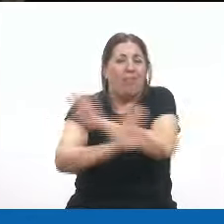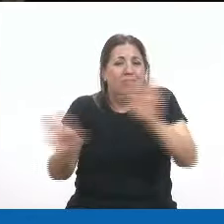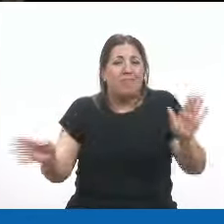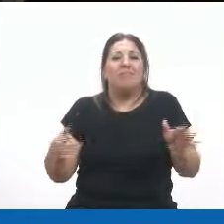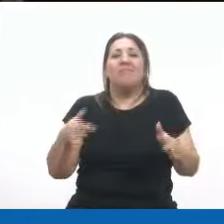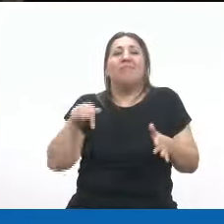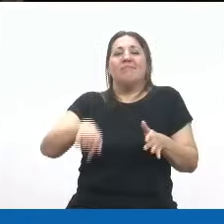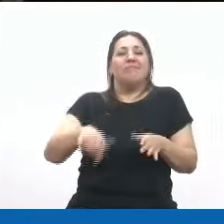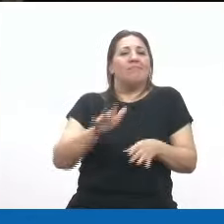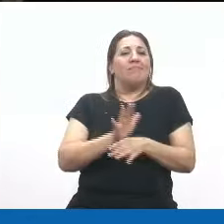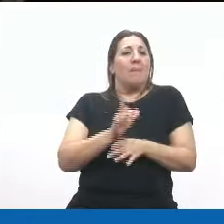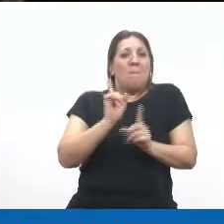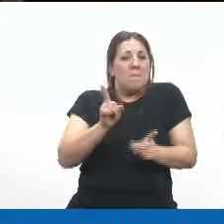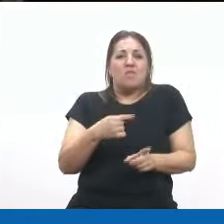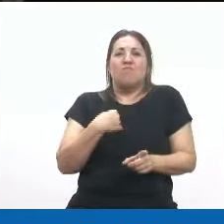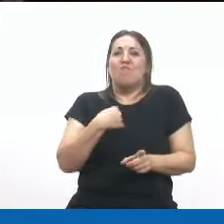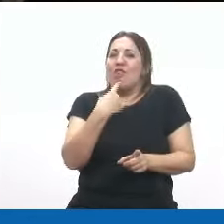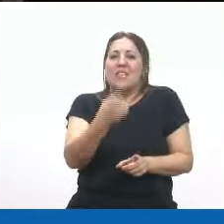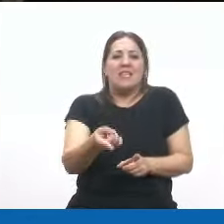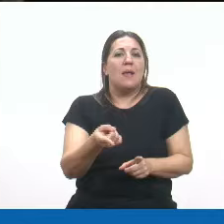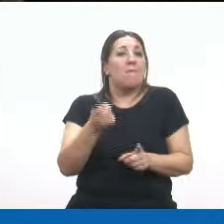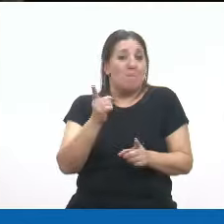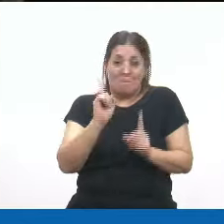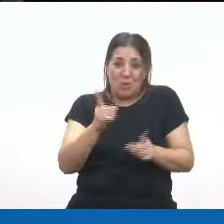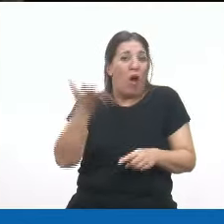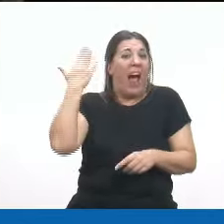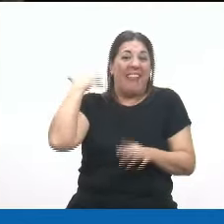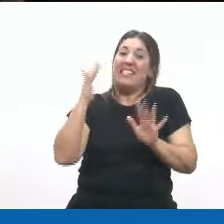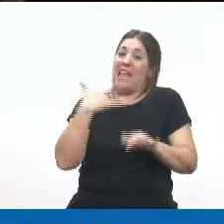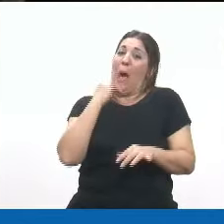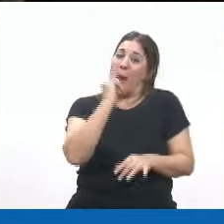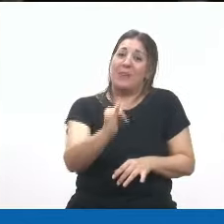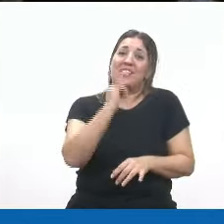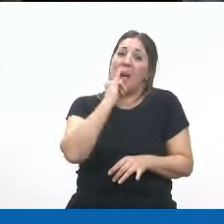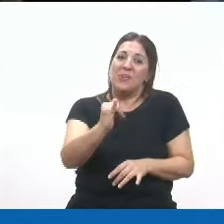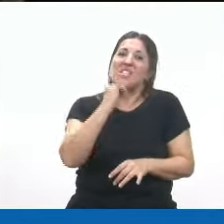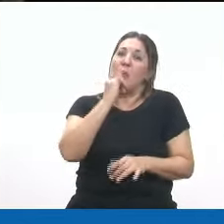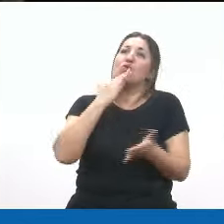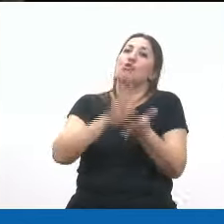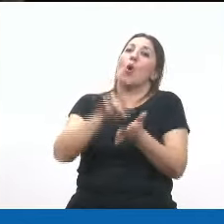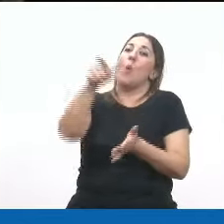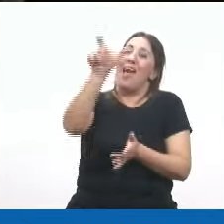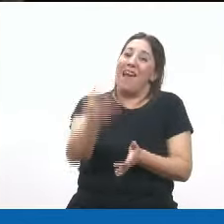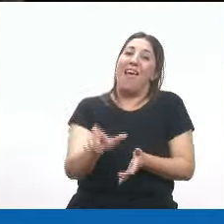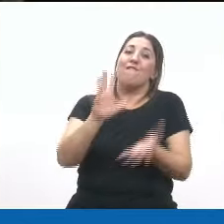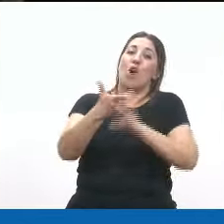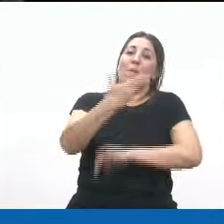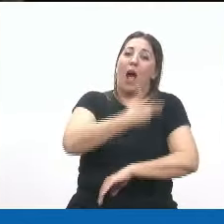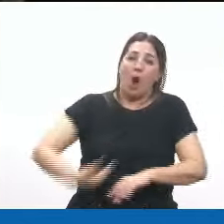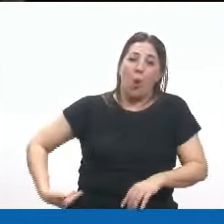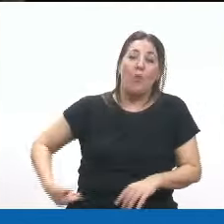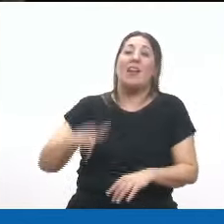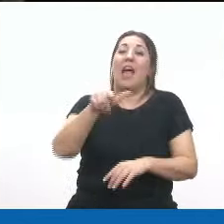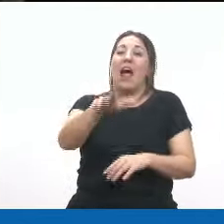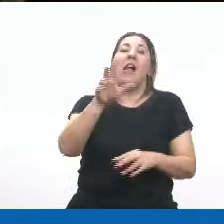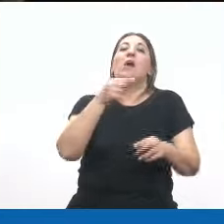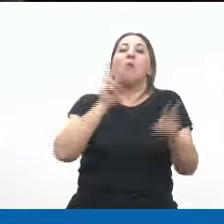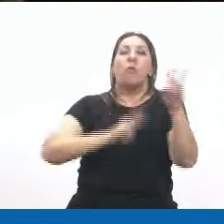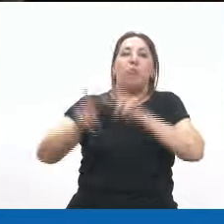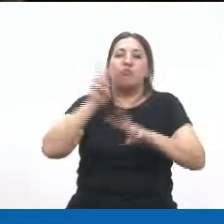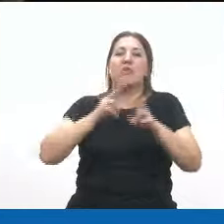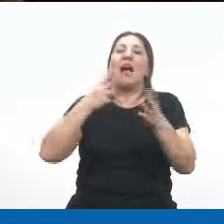que nosotros venimos insistiendo con que iba a hacer este gobierno un tripo de flexibilización tributaria